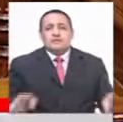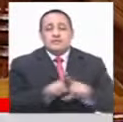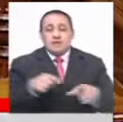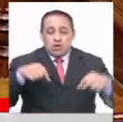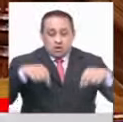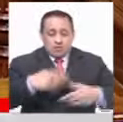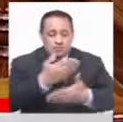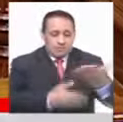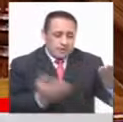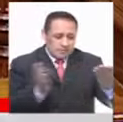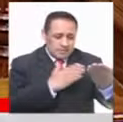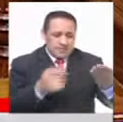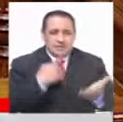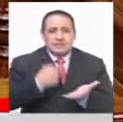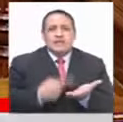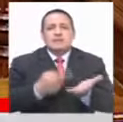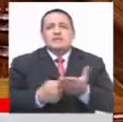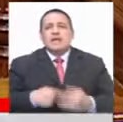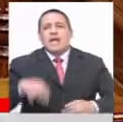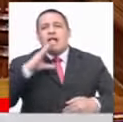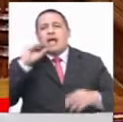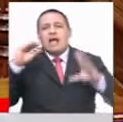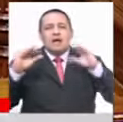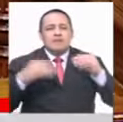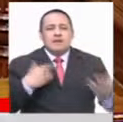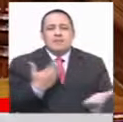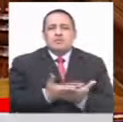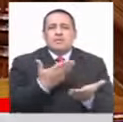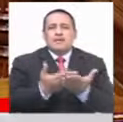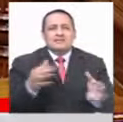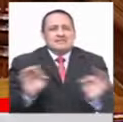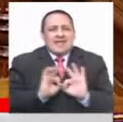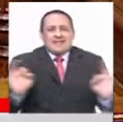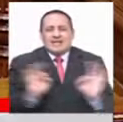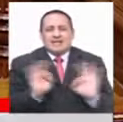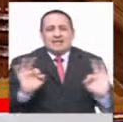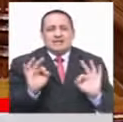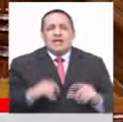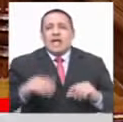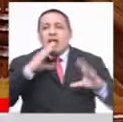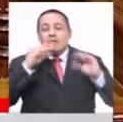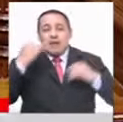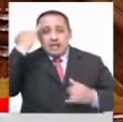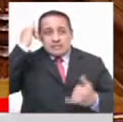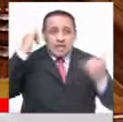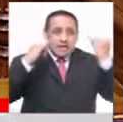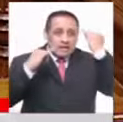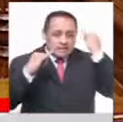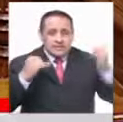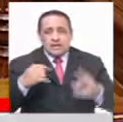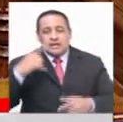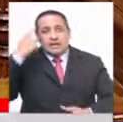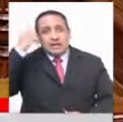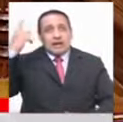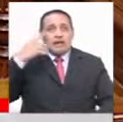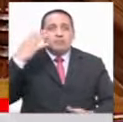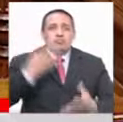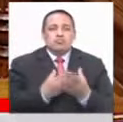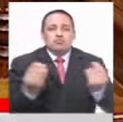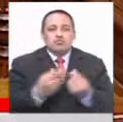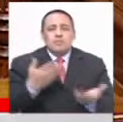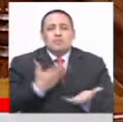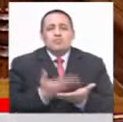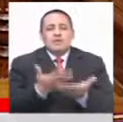debate solo encontramos dichos sin ninguna corroboración, especulaciones, nexos imaginarios y